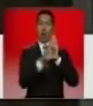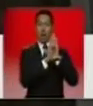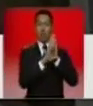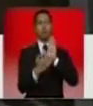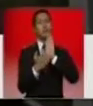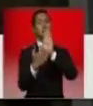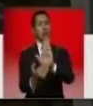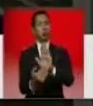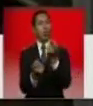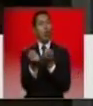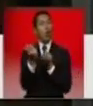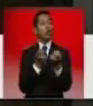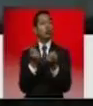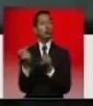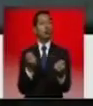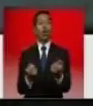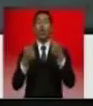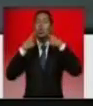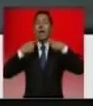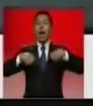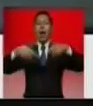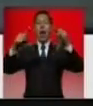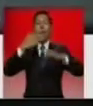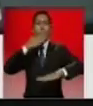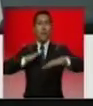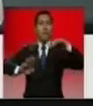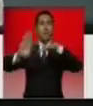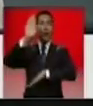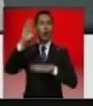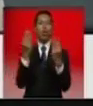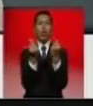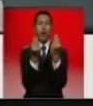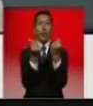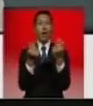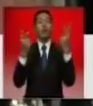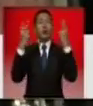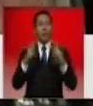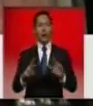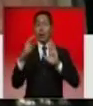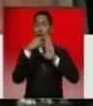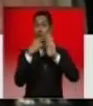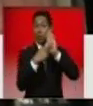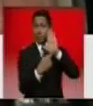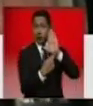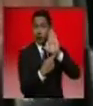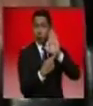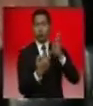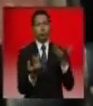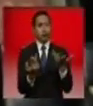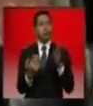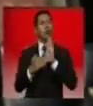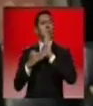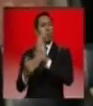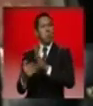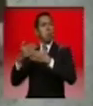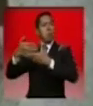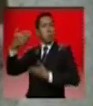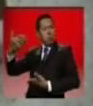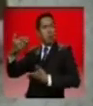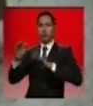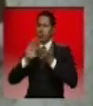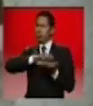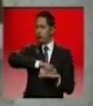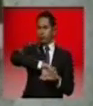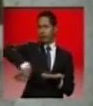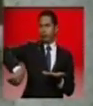Presentación y Control de Declaraciones Juramentadas. Con la normativa también se elimina el requisito de elevar a escritura pública la declaración patrimonial. Con ello,